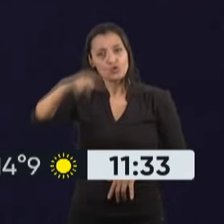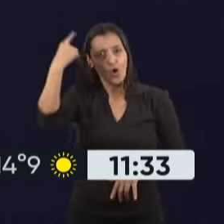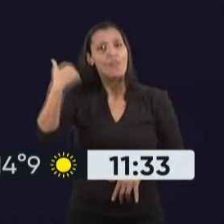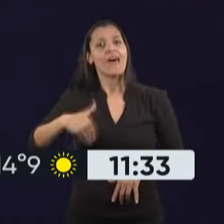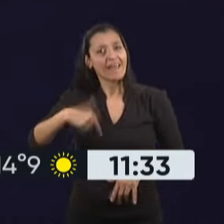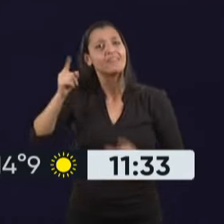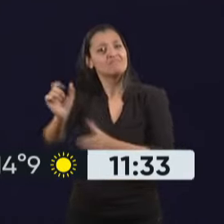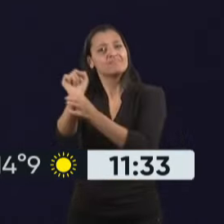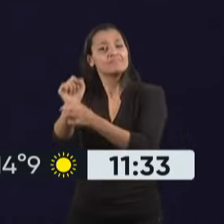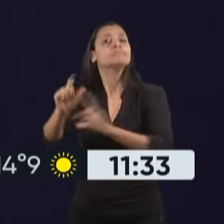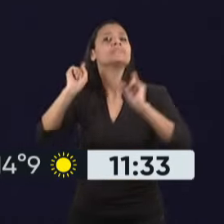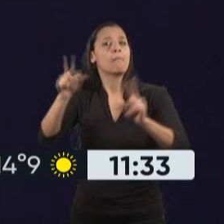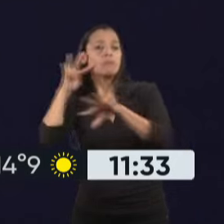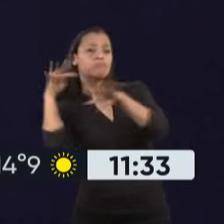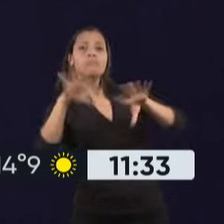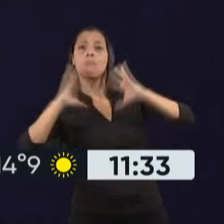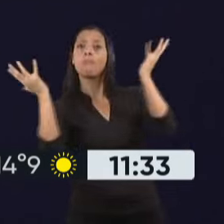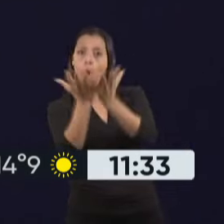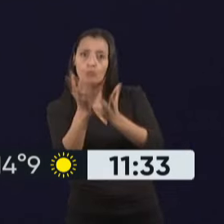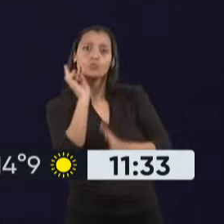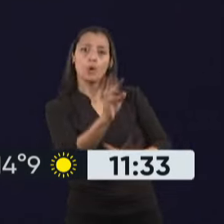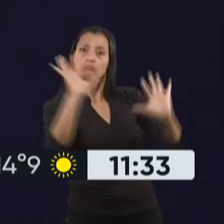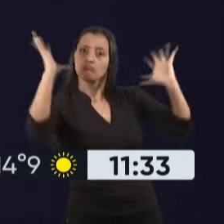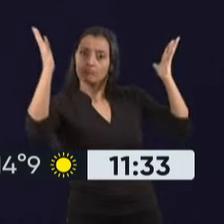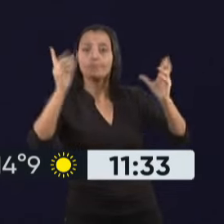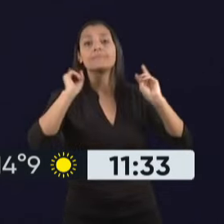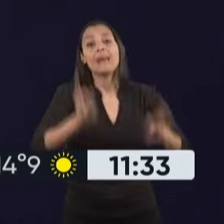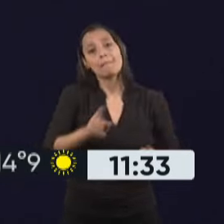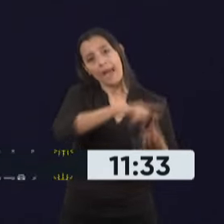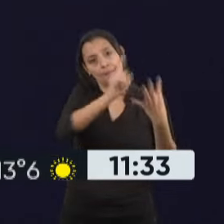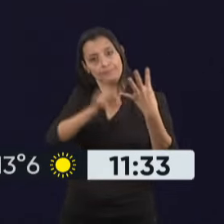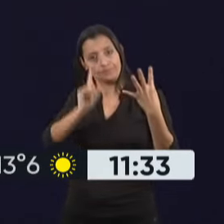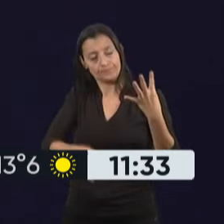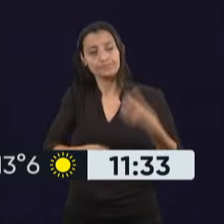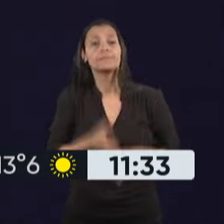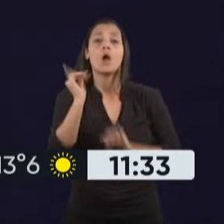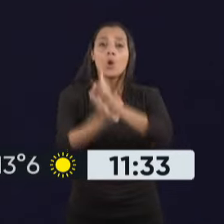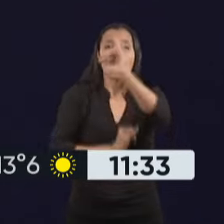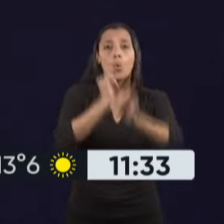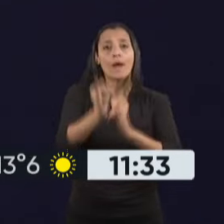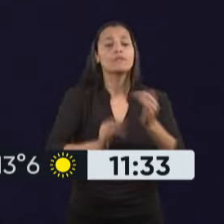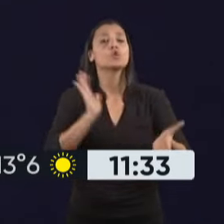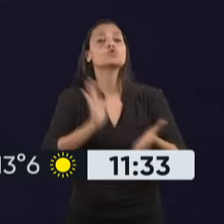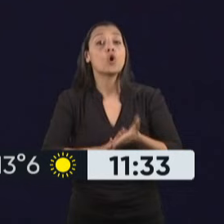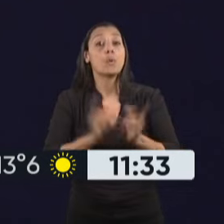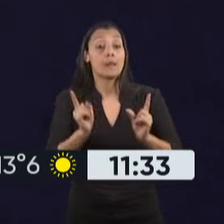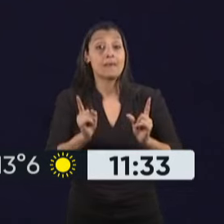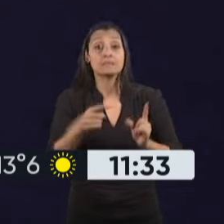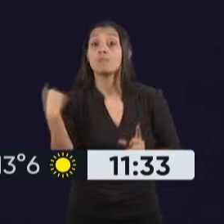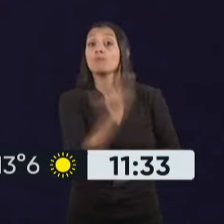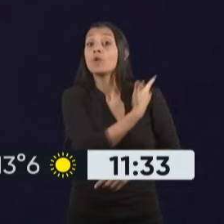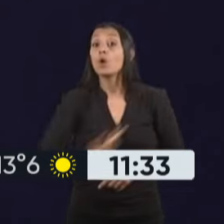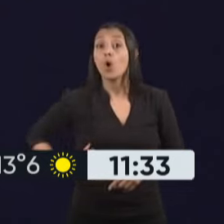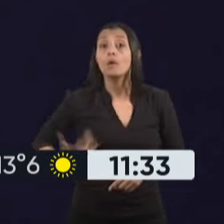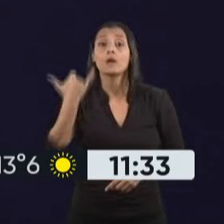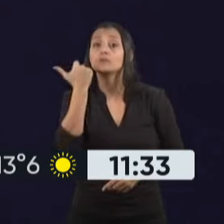talento argentino en el mundo. En otro orden de cosas, contarles que esta administración